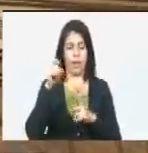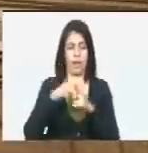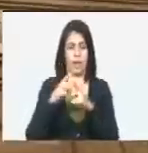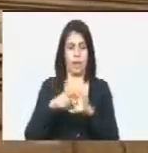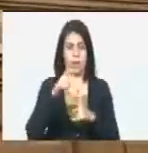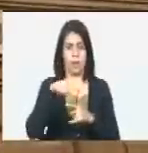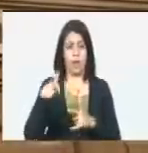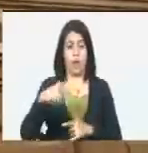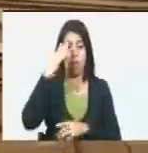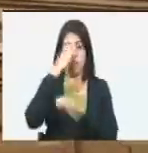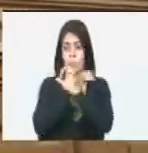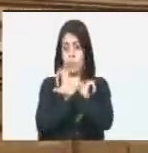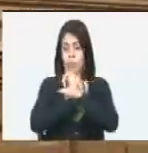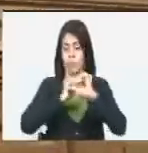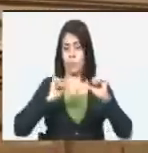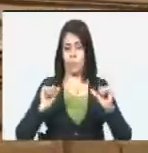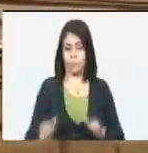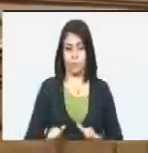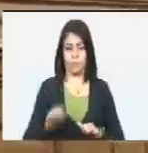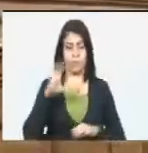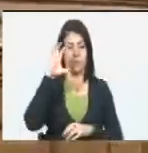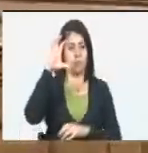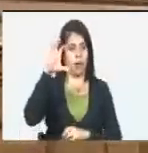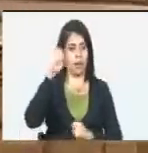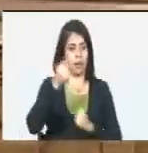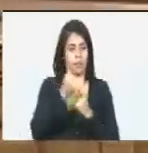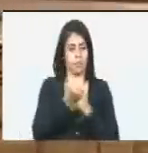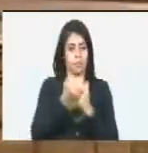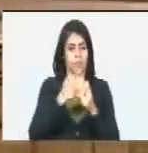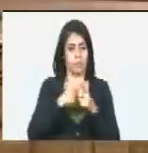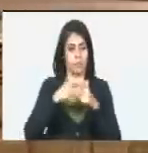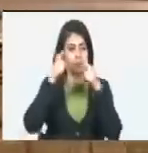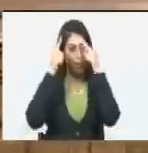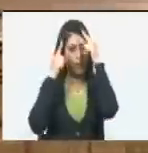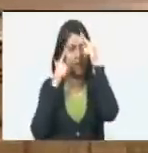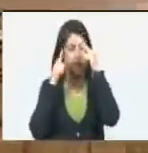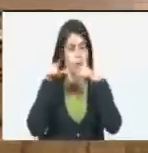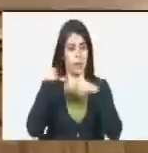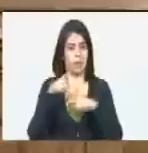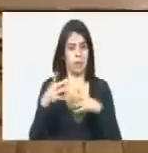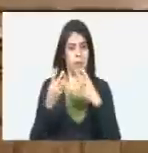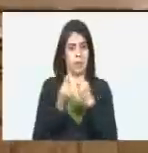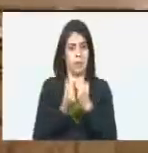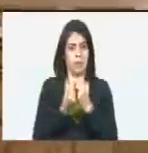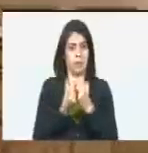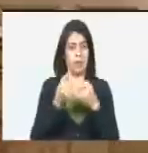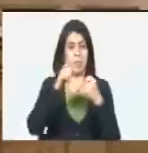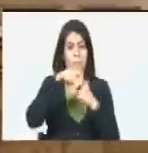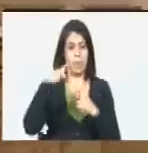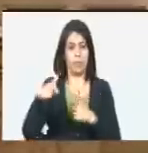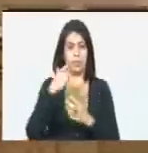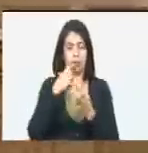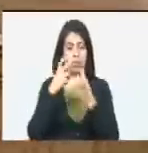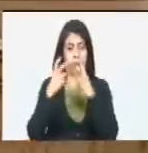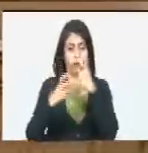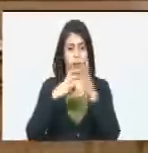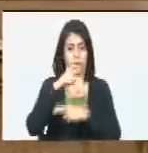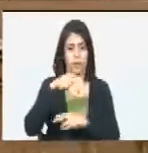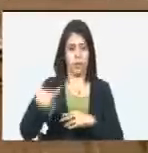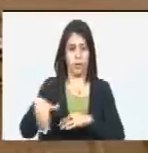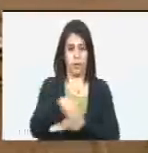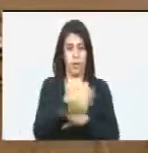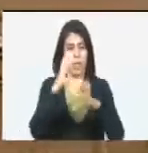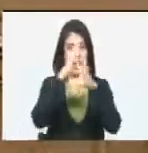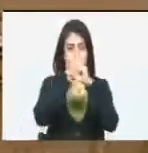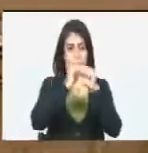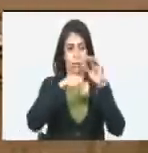oficiales comprometidos con la patria y con el comandante Chávez, y la movilización de la gente, compañero, desde la noche del 12.